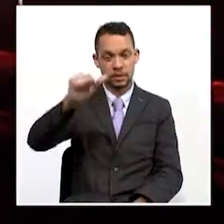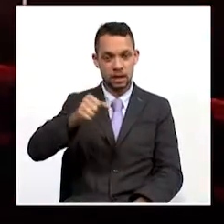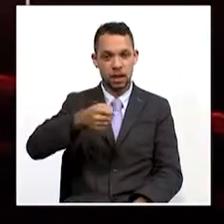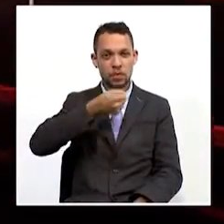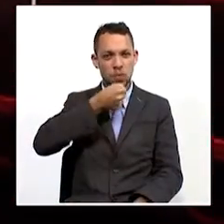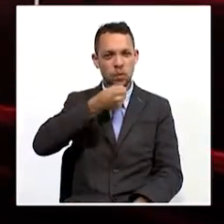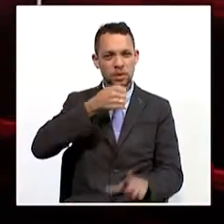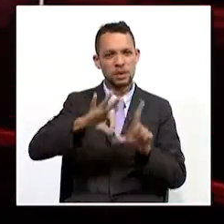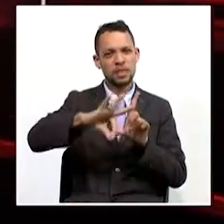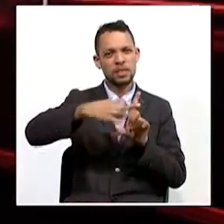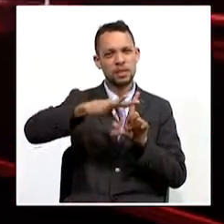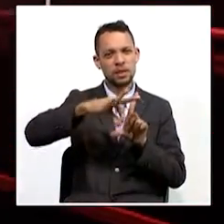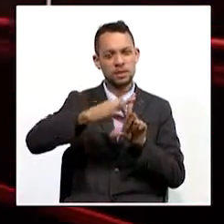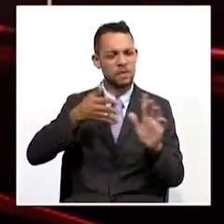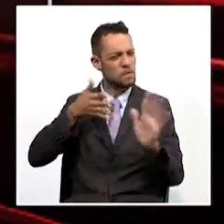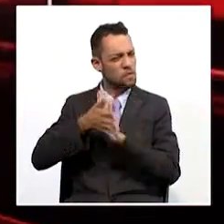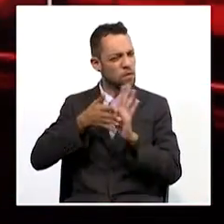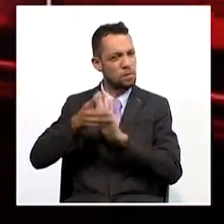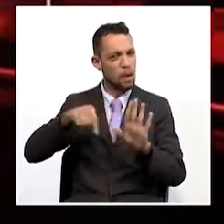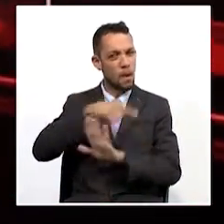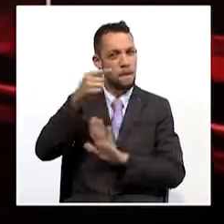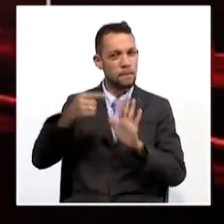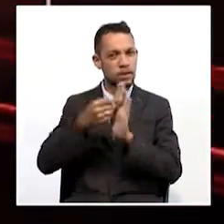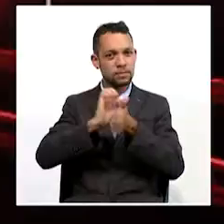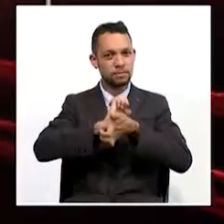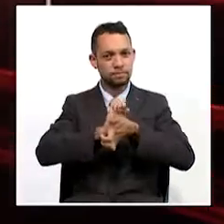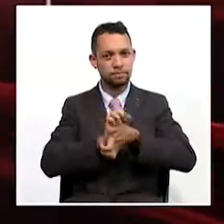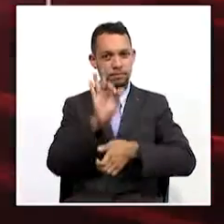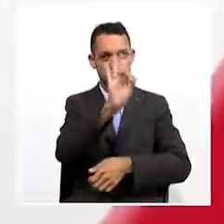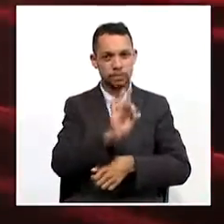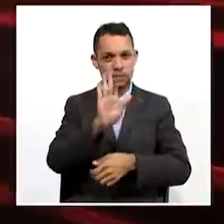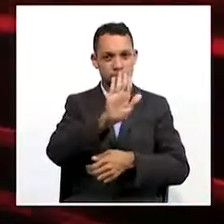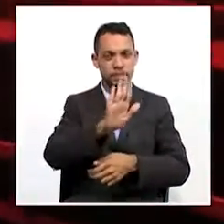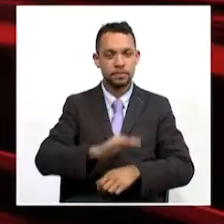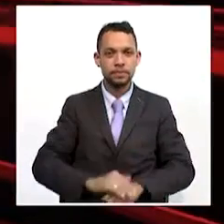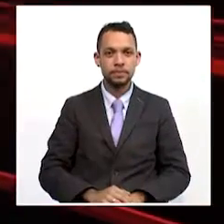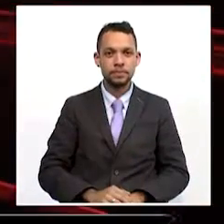Telecafé Noticias, la mejor información del Triángulo del Café.